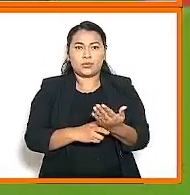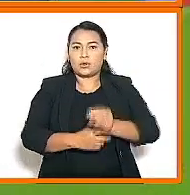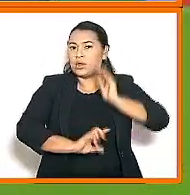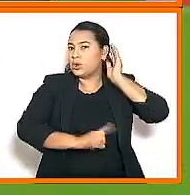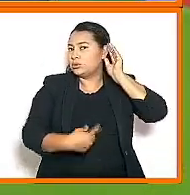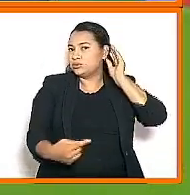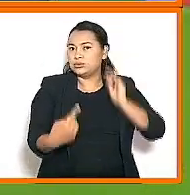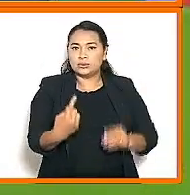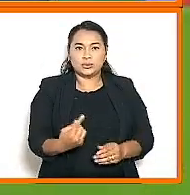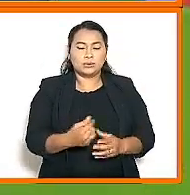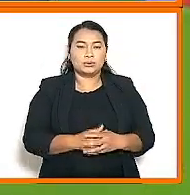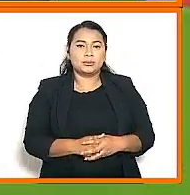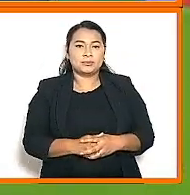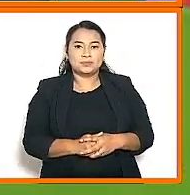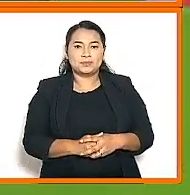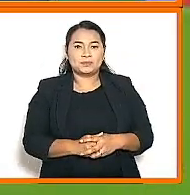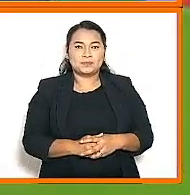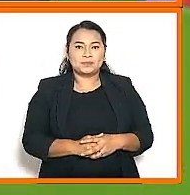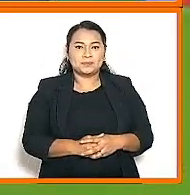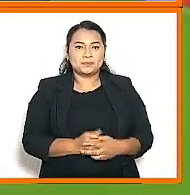Y este es...